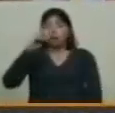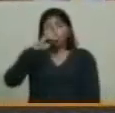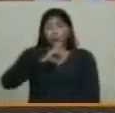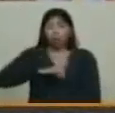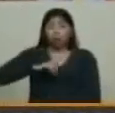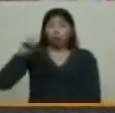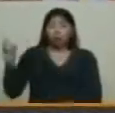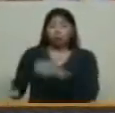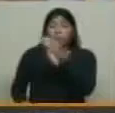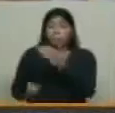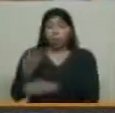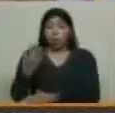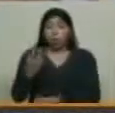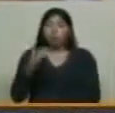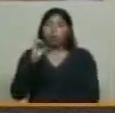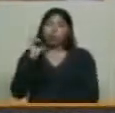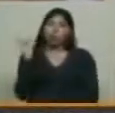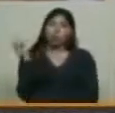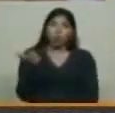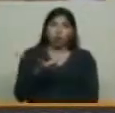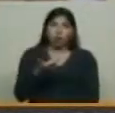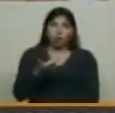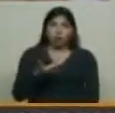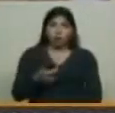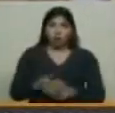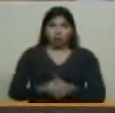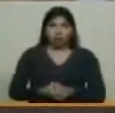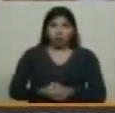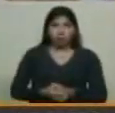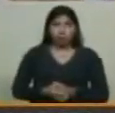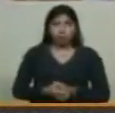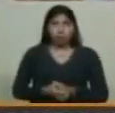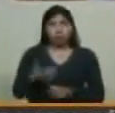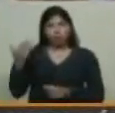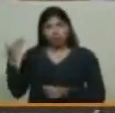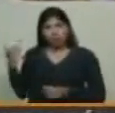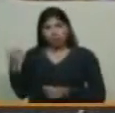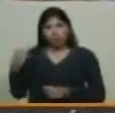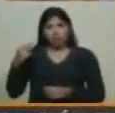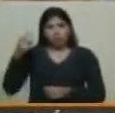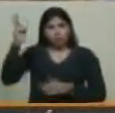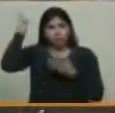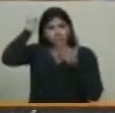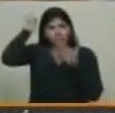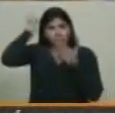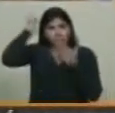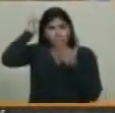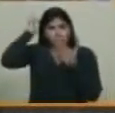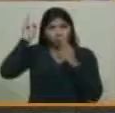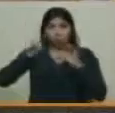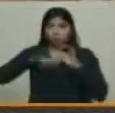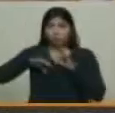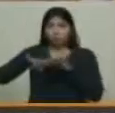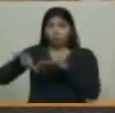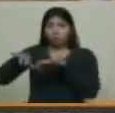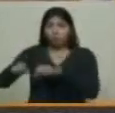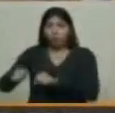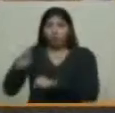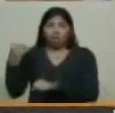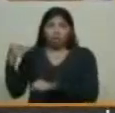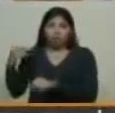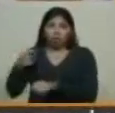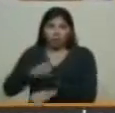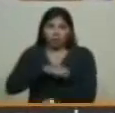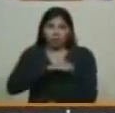obviamente existía como sitio de vida para los indígenas pobladores de estas tierras antes de que los españoles la fundaran. Pero aún